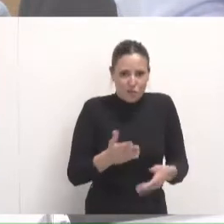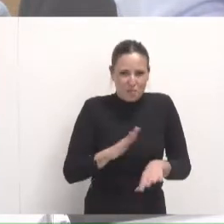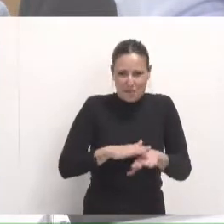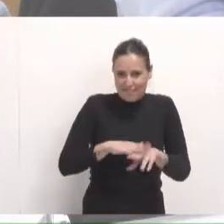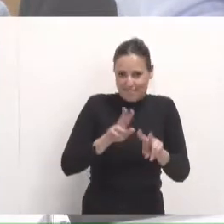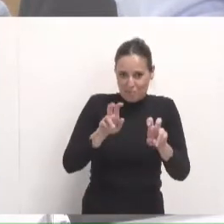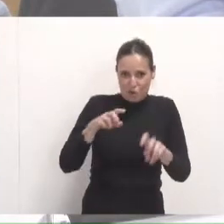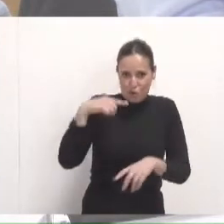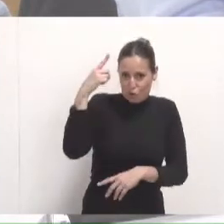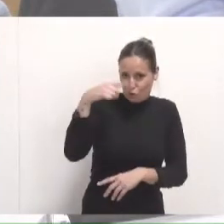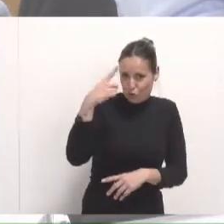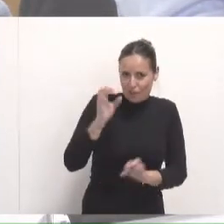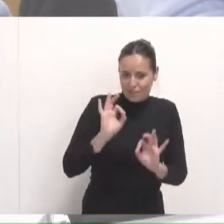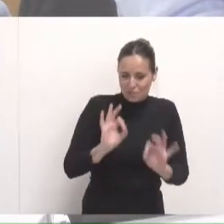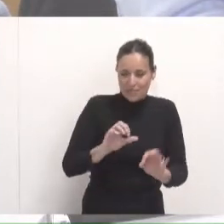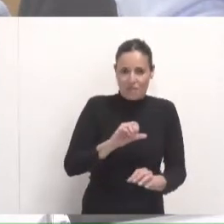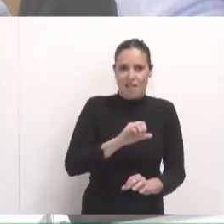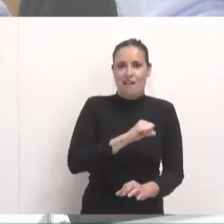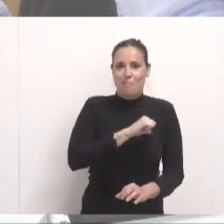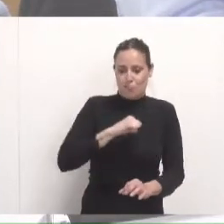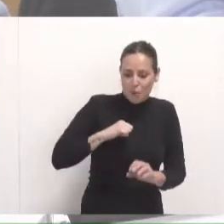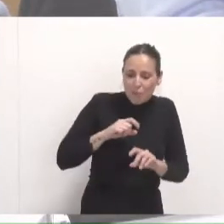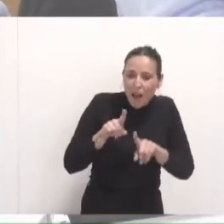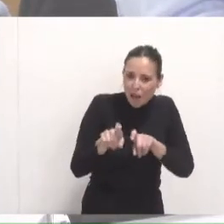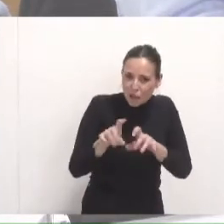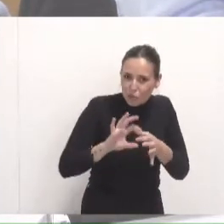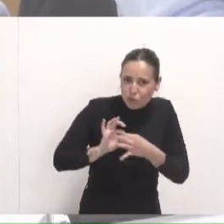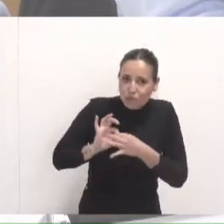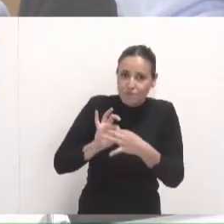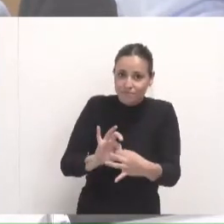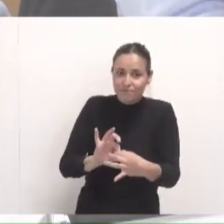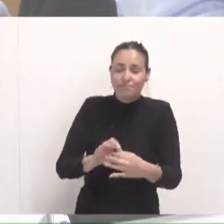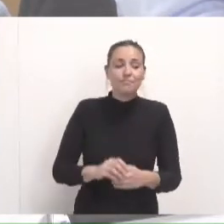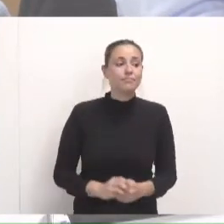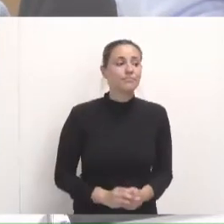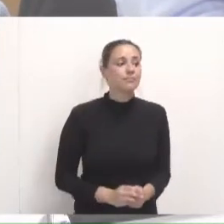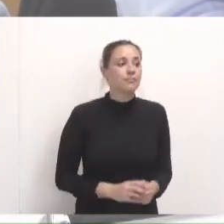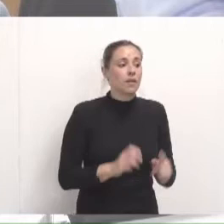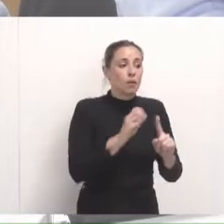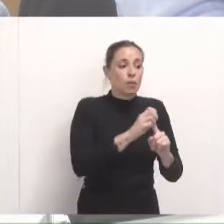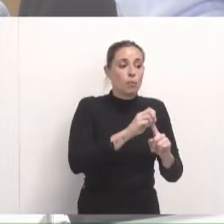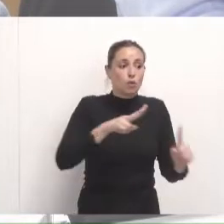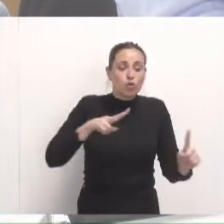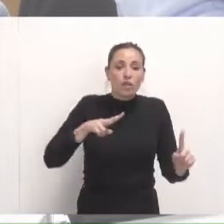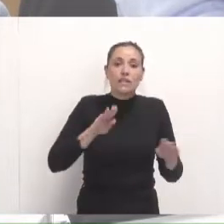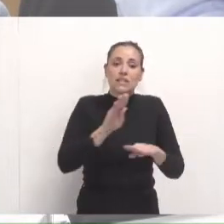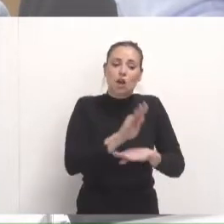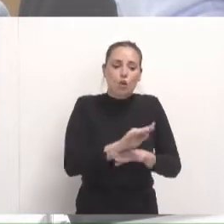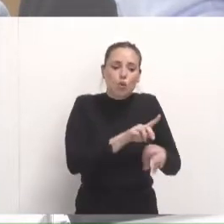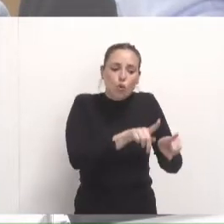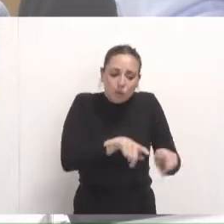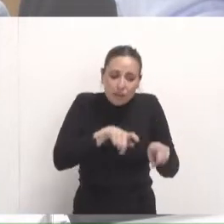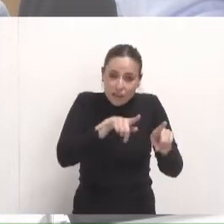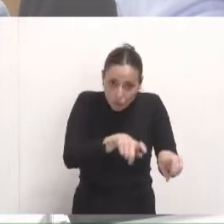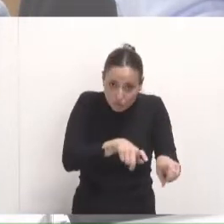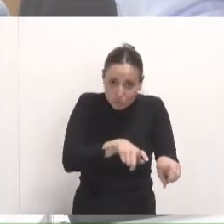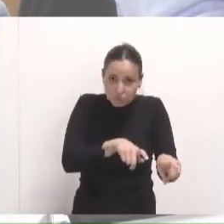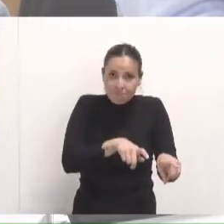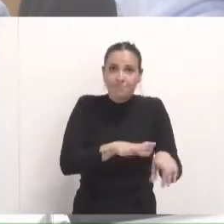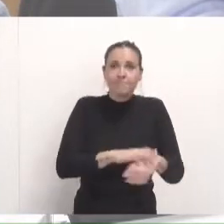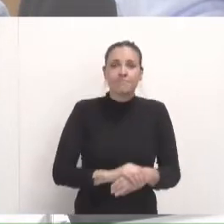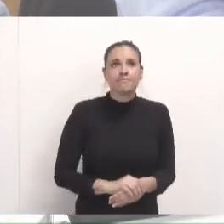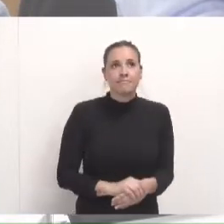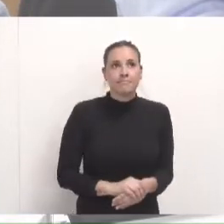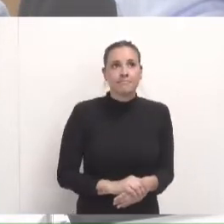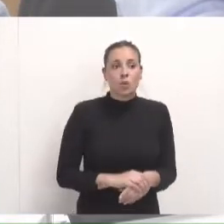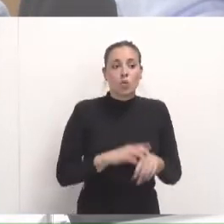culturales propias. También, desde el punto de vista de los cultivos, las termitas ahora mismo, excepto en dos,